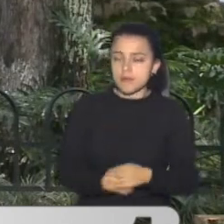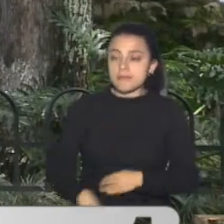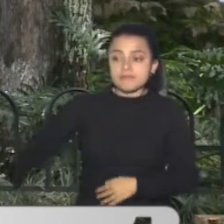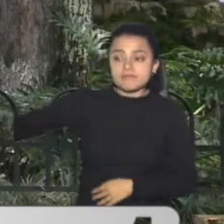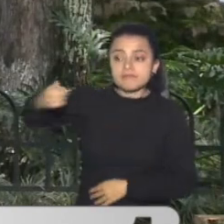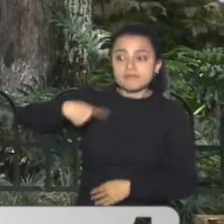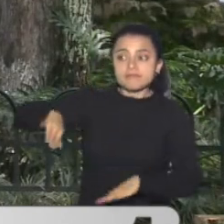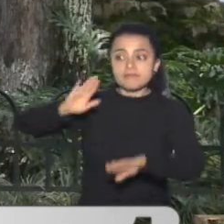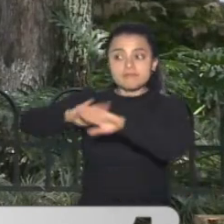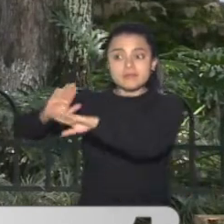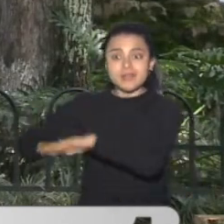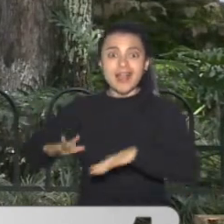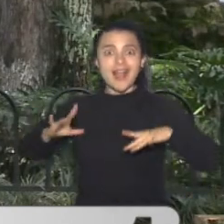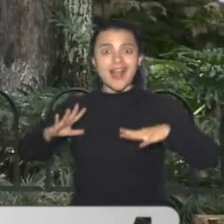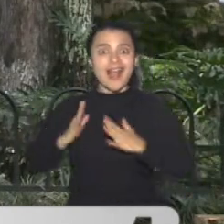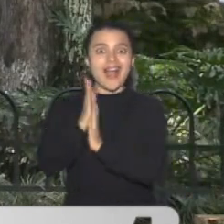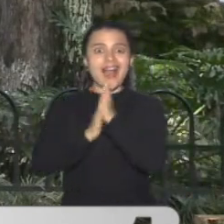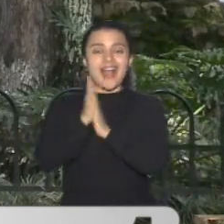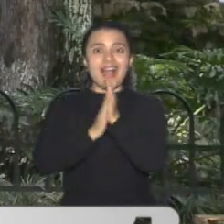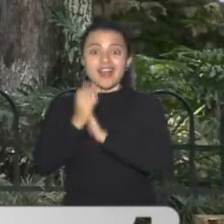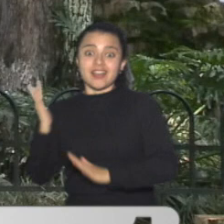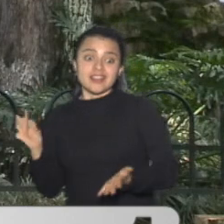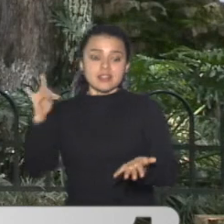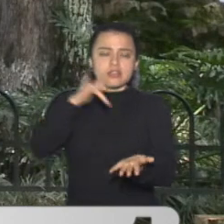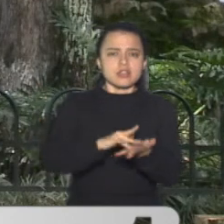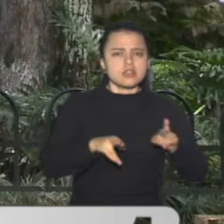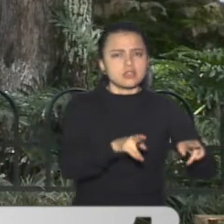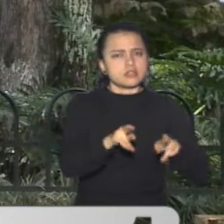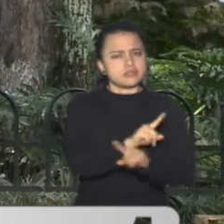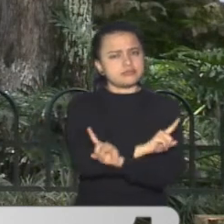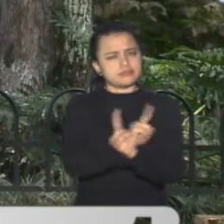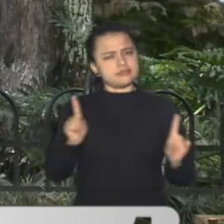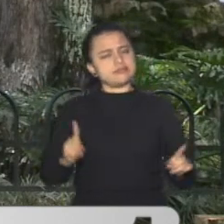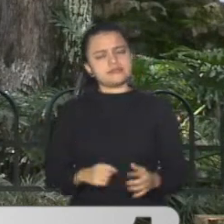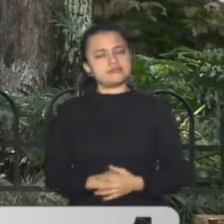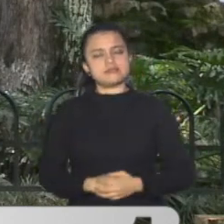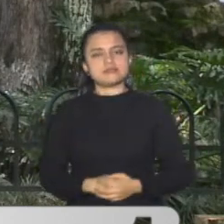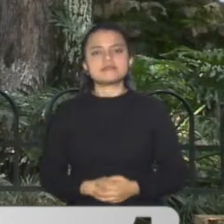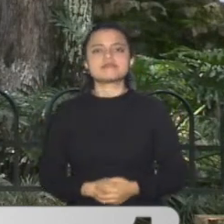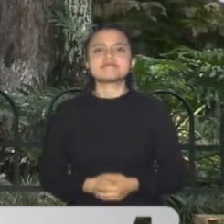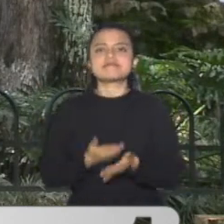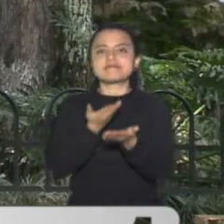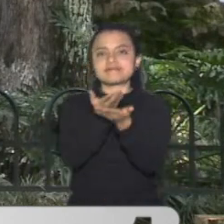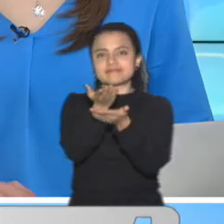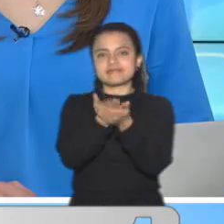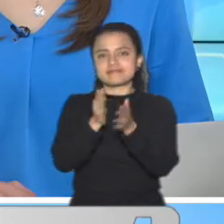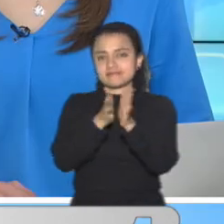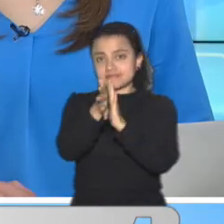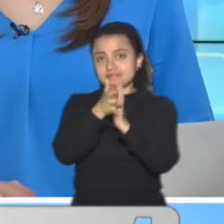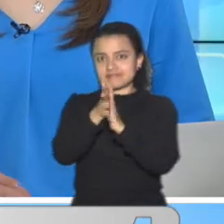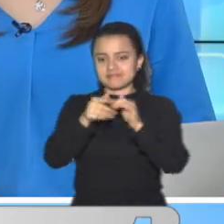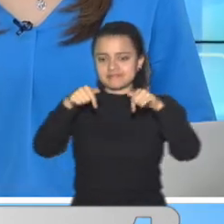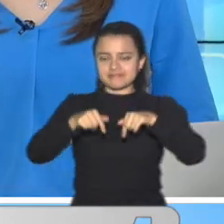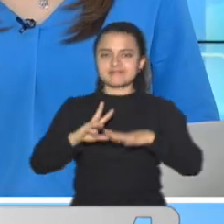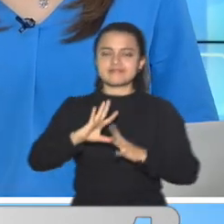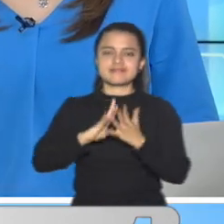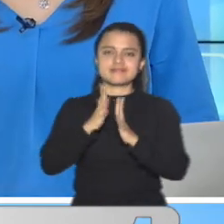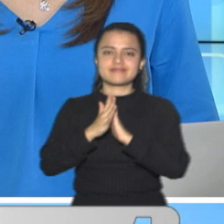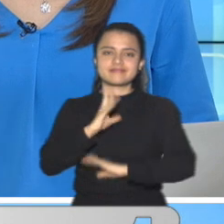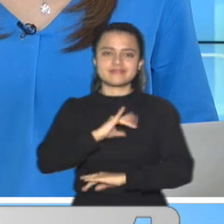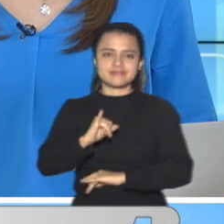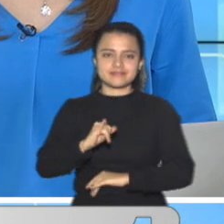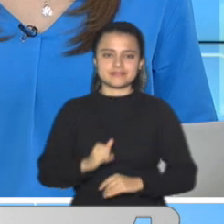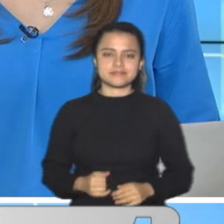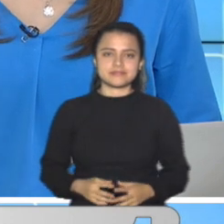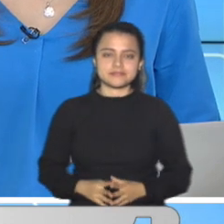este puente festivo eviten ir a los ríos durante las lluvias es por ahora la información desde el centro de cali sebastián bedoya noticentro